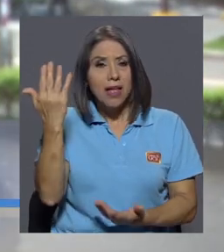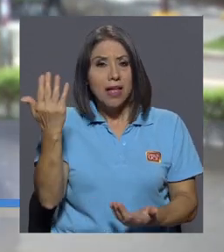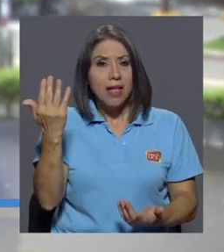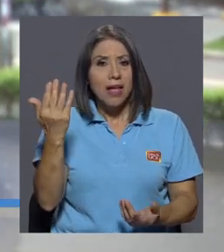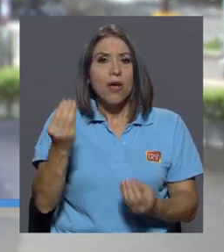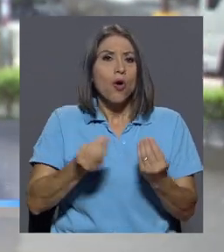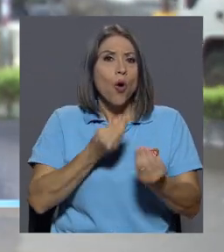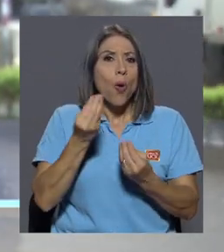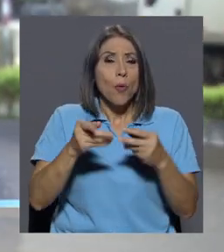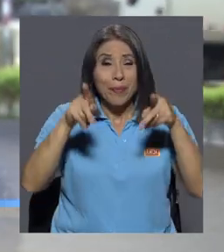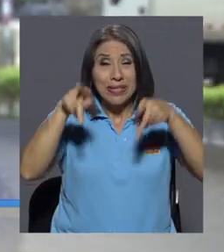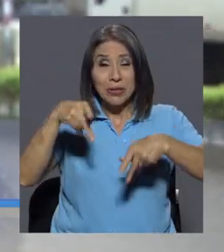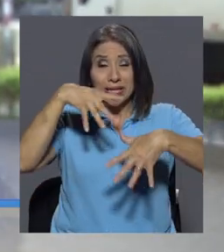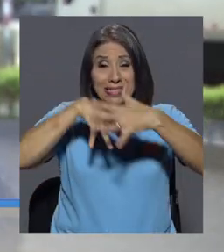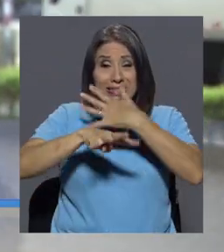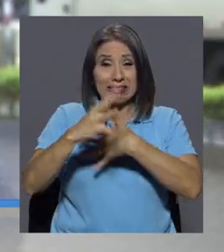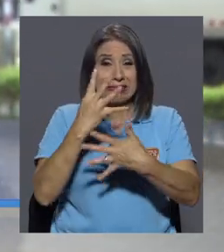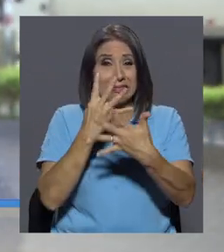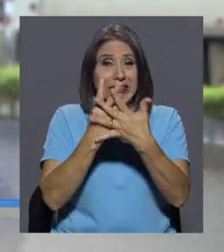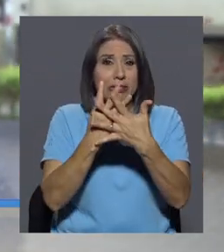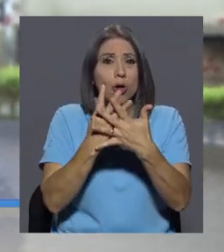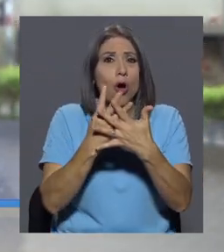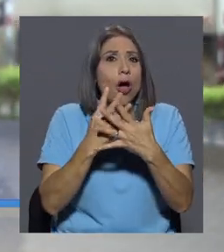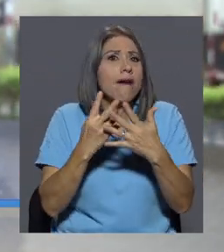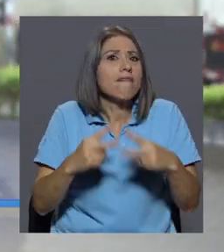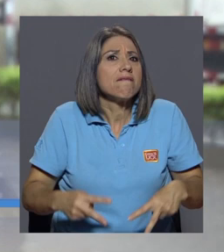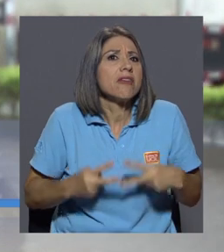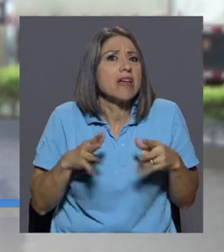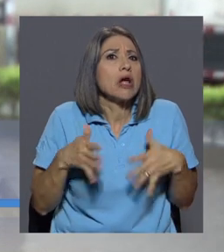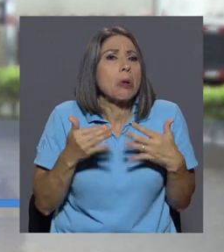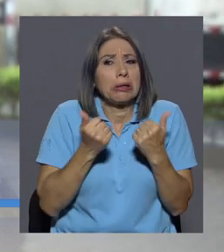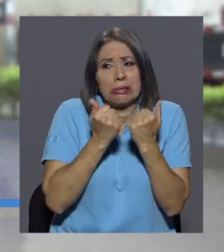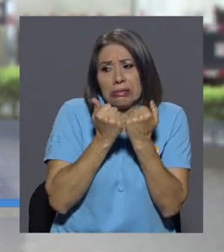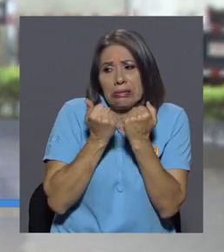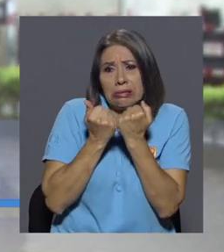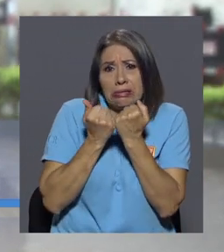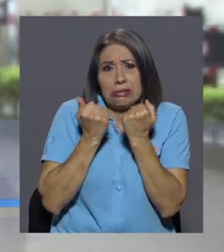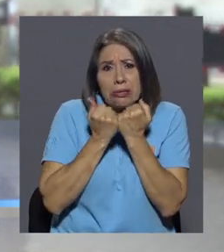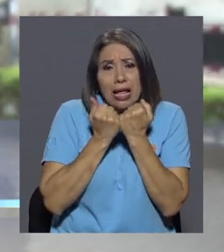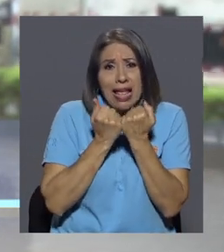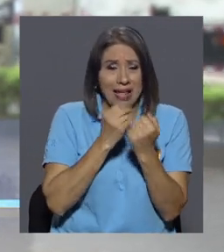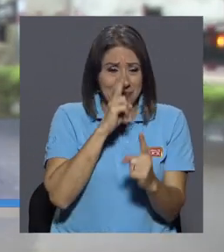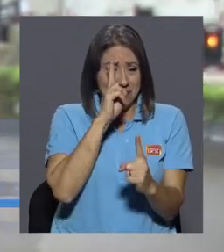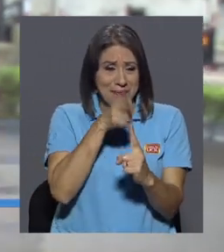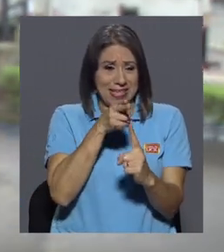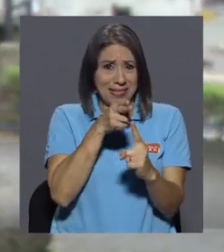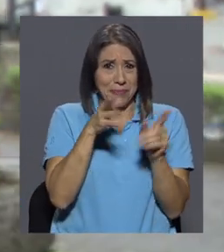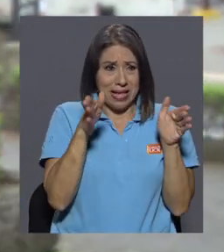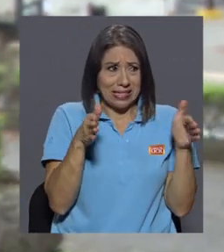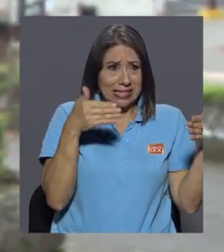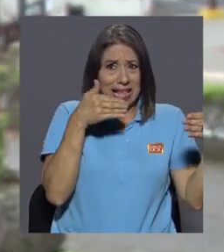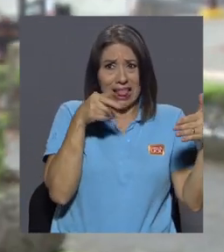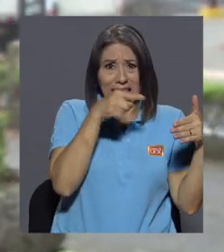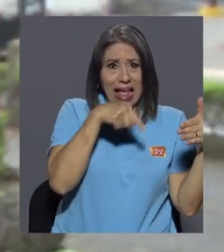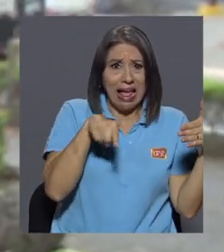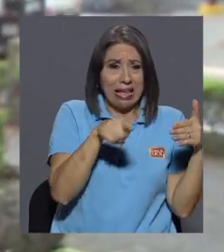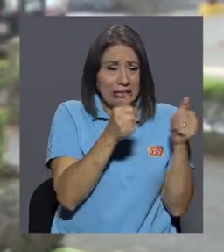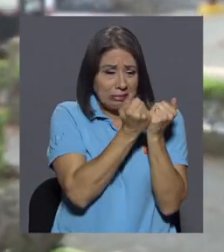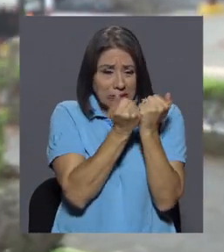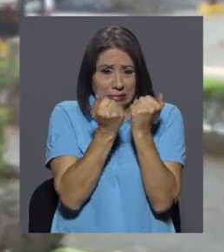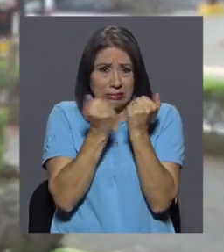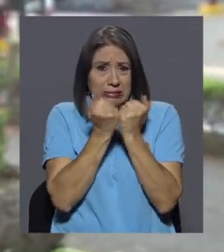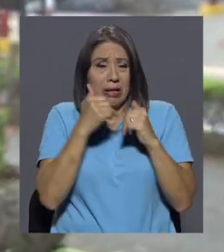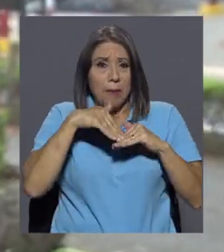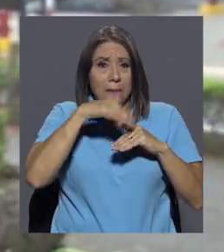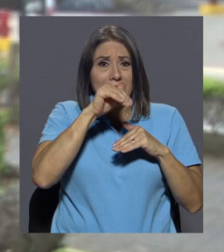como los privados de libertad viven súper estrujados. Por ejemplo, en una misma celda viven como más de 20 personas donde ahí